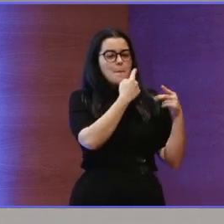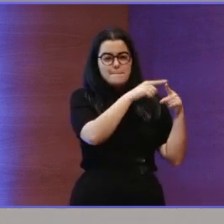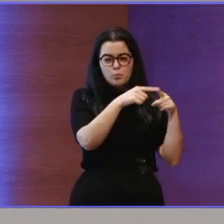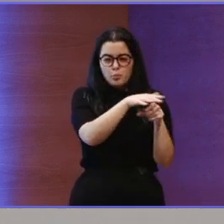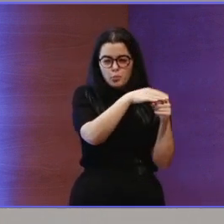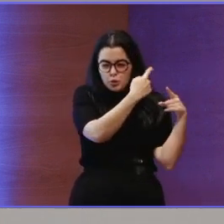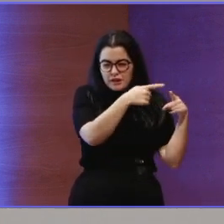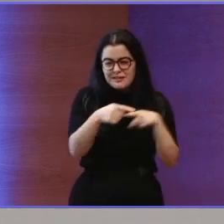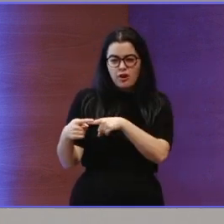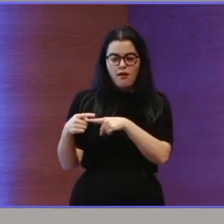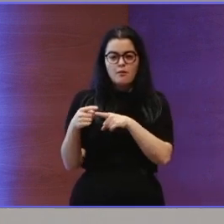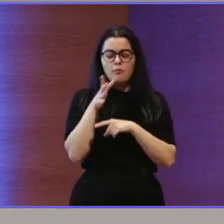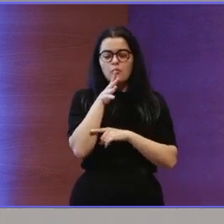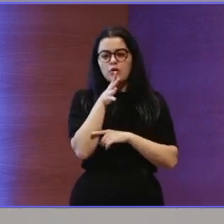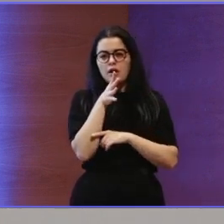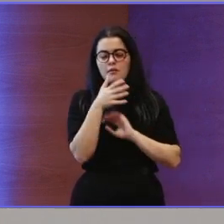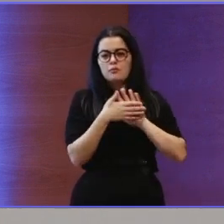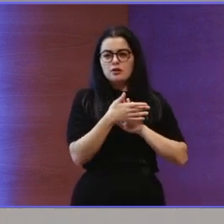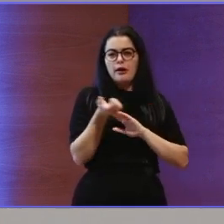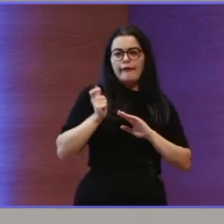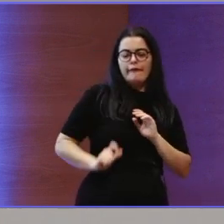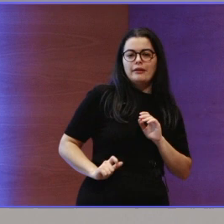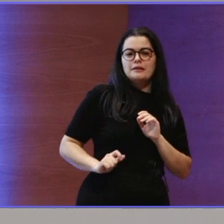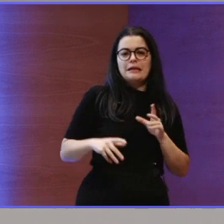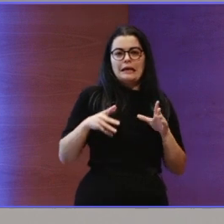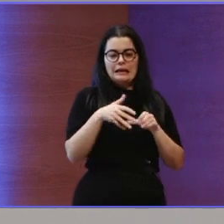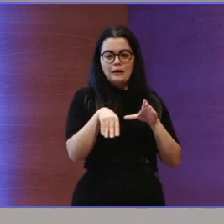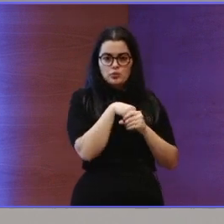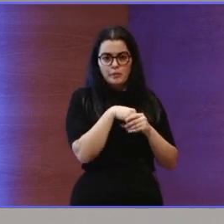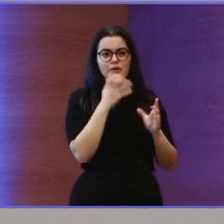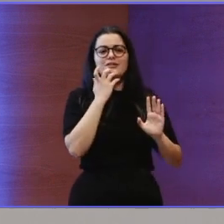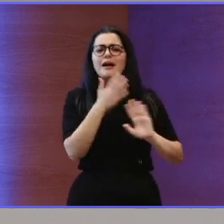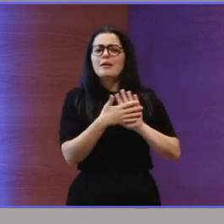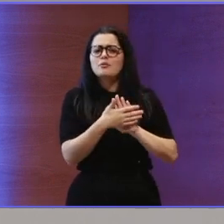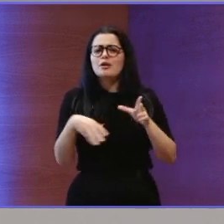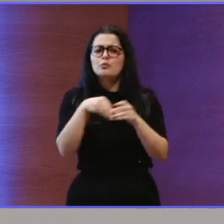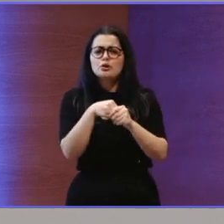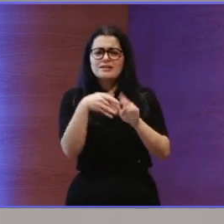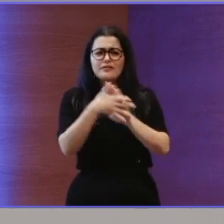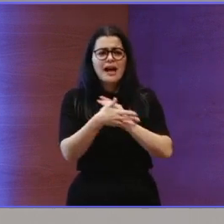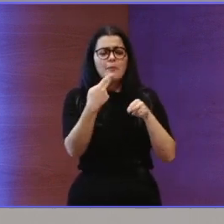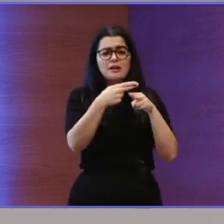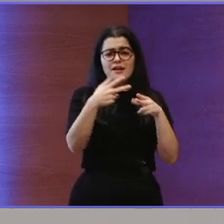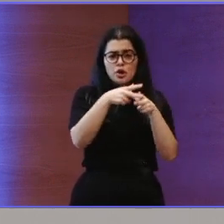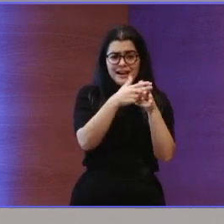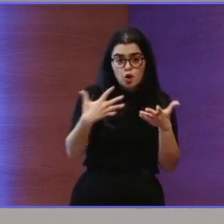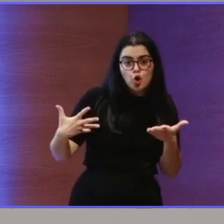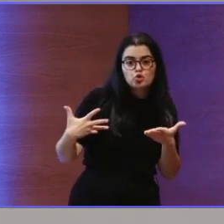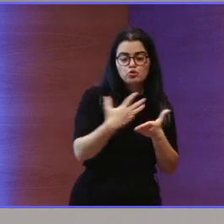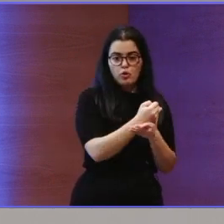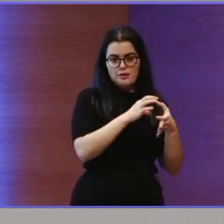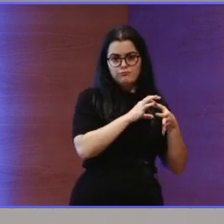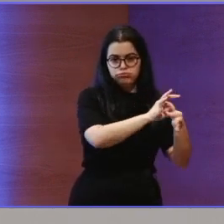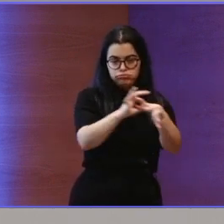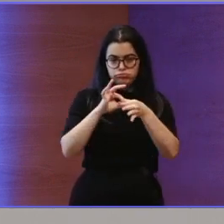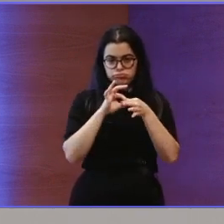hablando de políticas de rentas y de inclusión Pero si hablamos de inclusión hablamos de todas las políticas sociales entonces a veces tenemos esas dificultades de